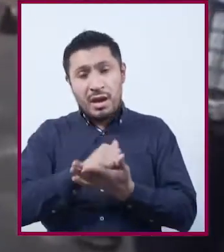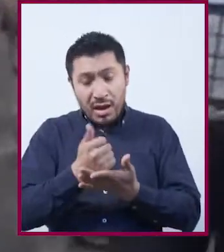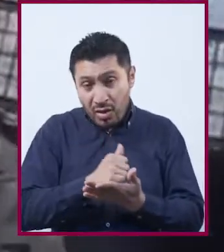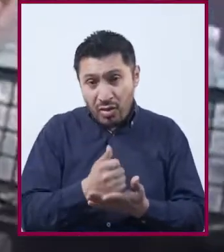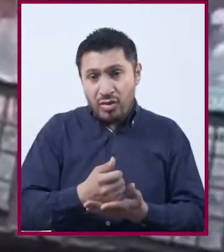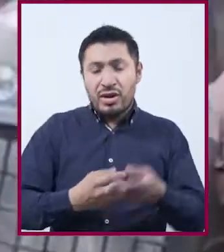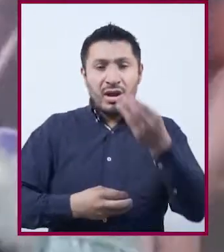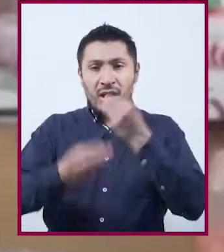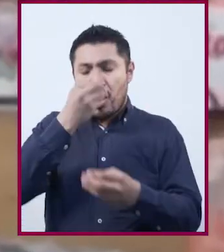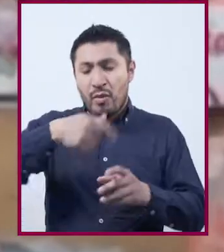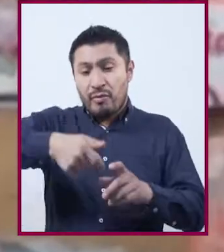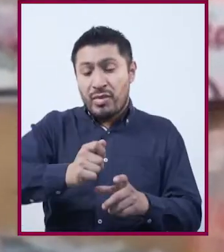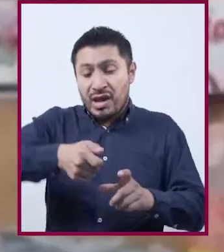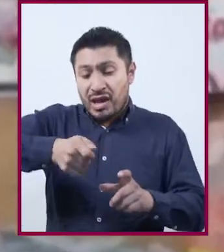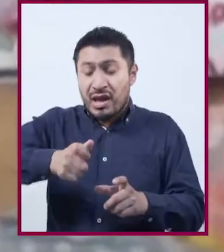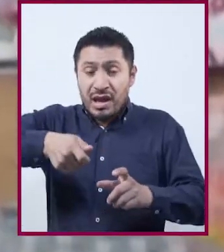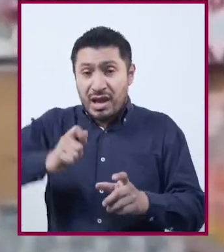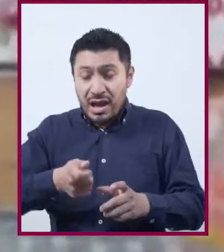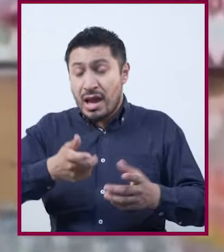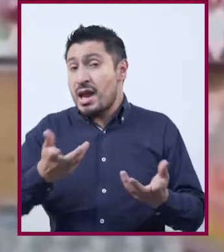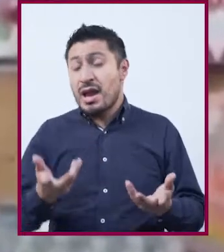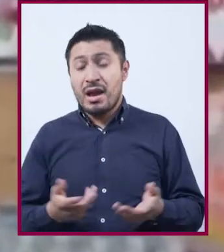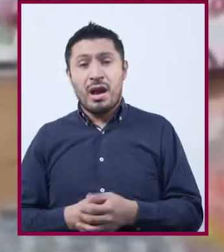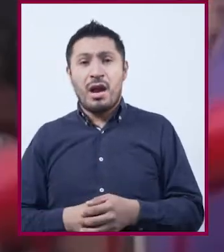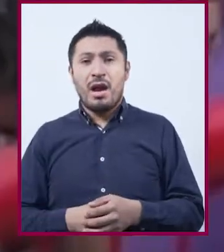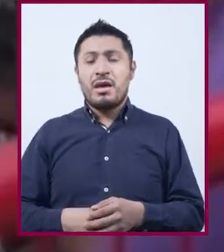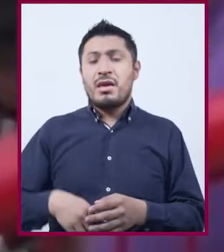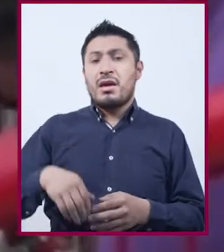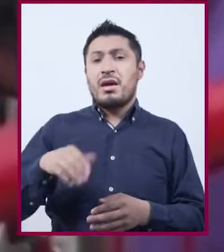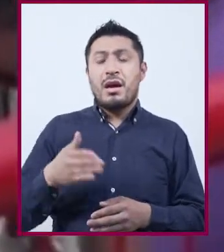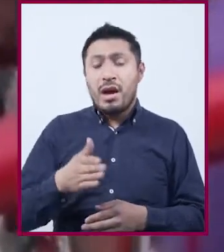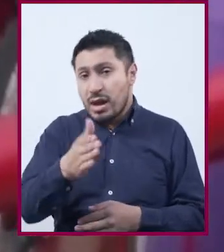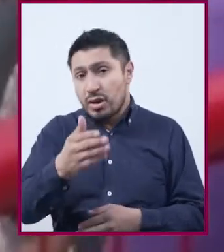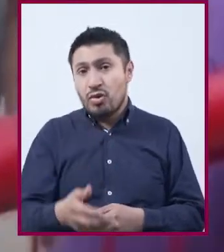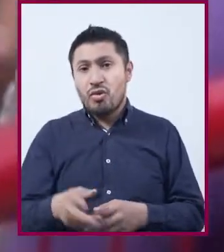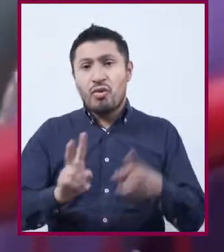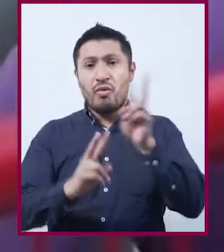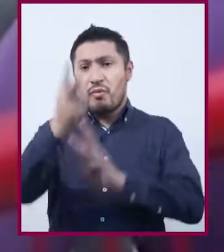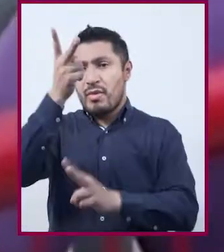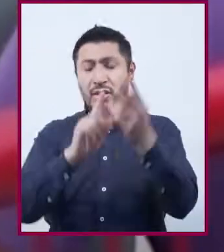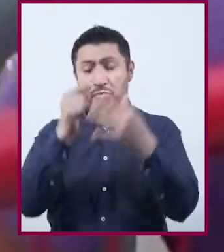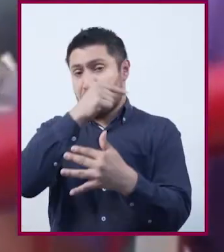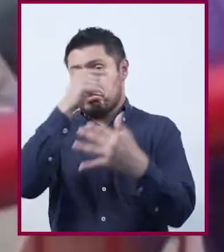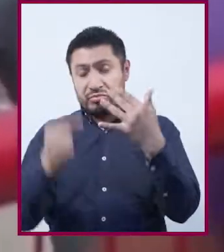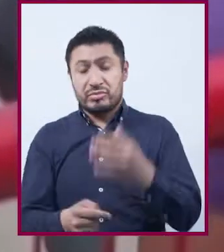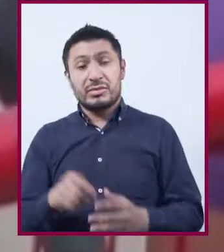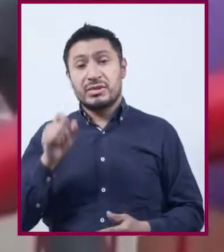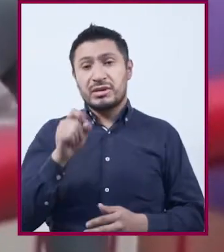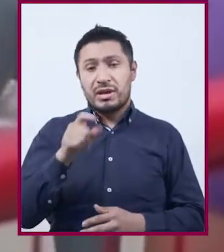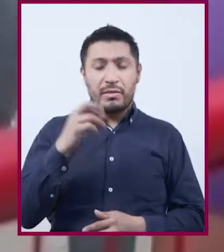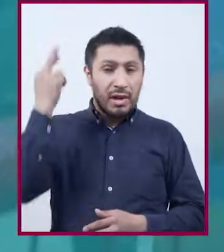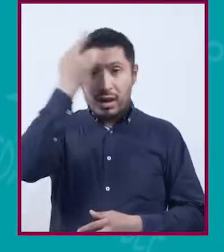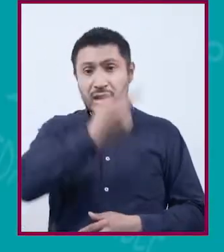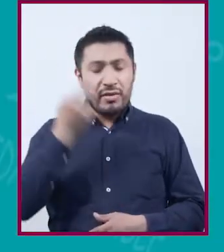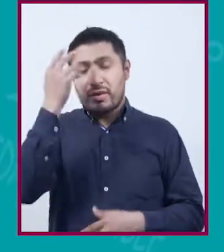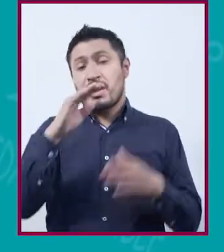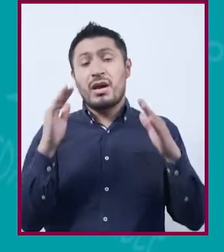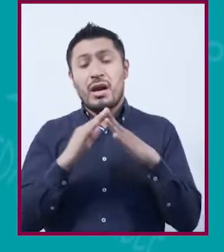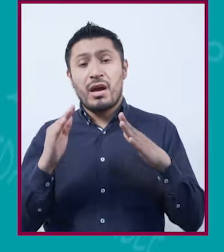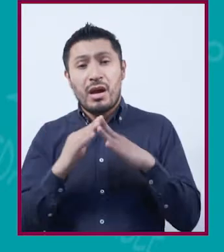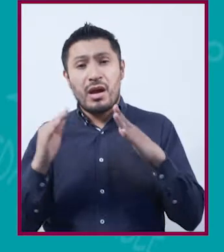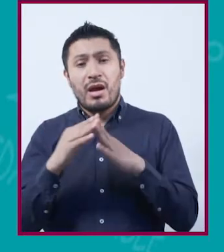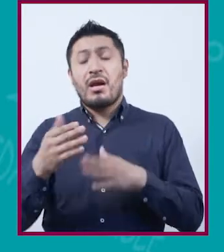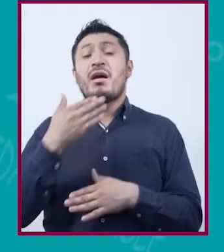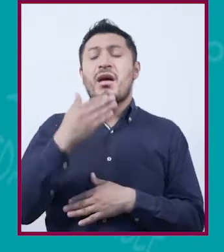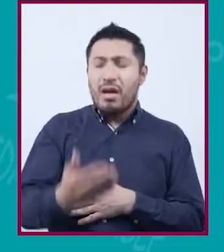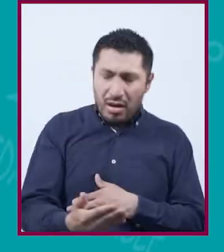embotellada, alimentos no perecederos, productos enlatados, ya sea atún, verduras, etcétera, etcétera. Revisamos que